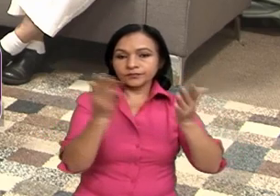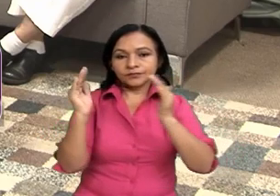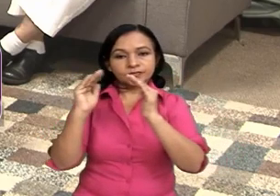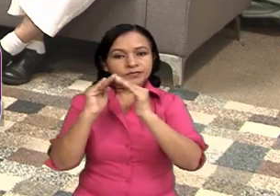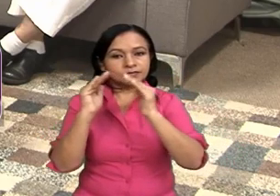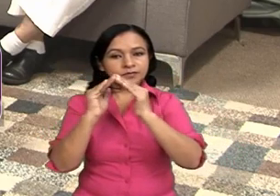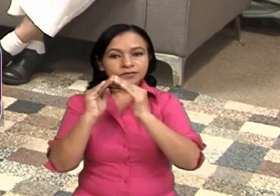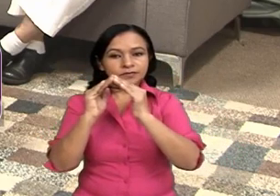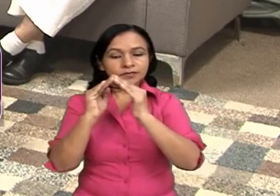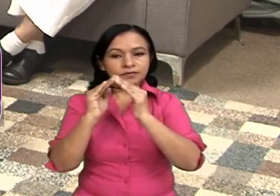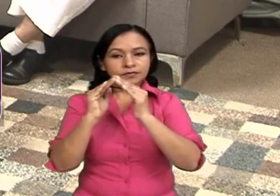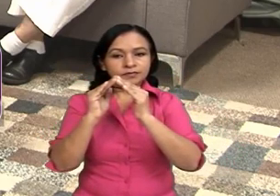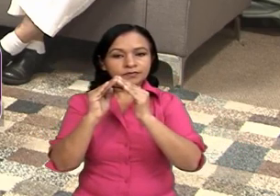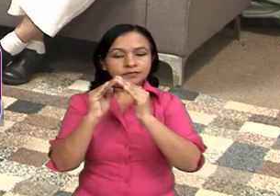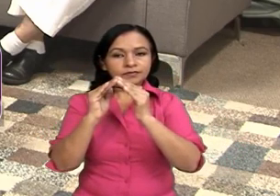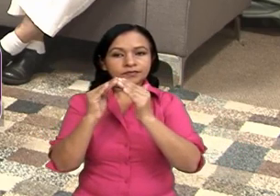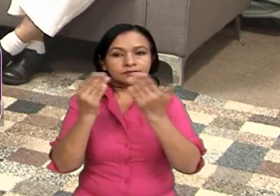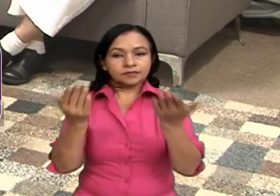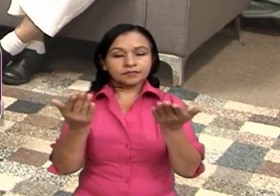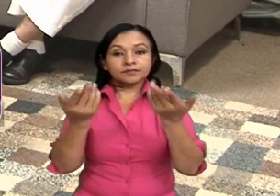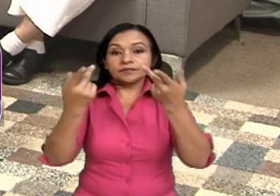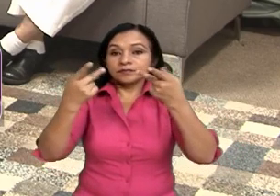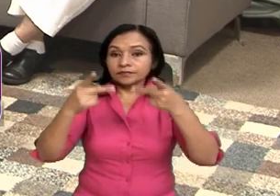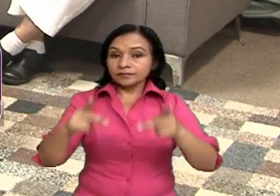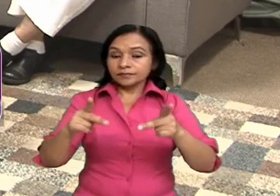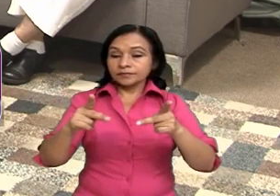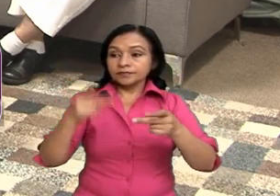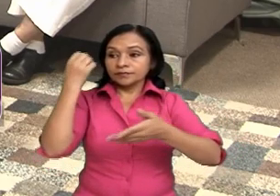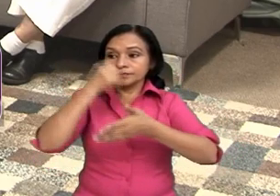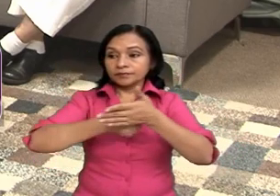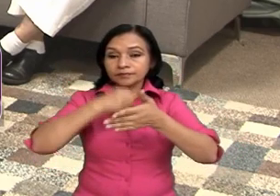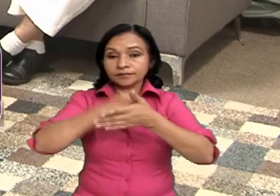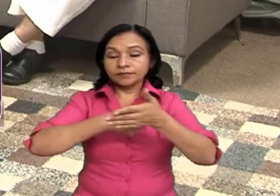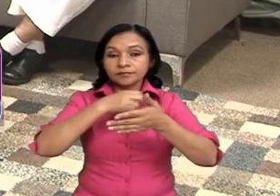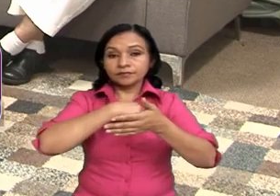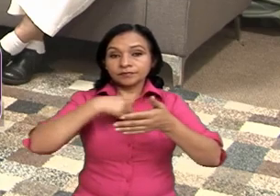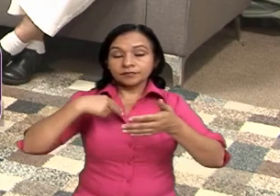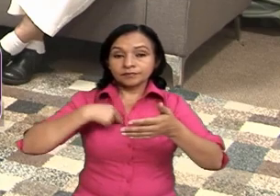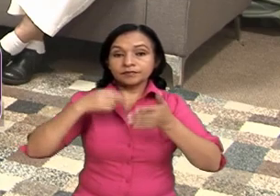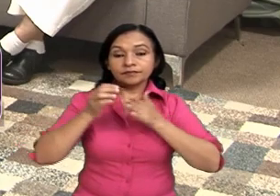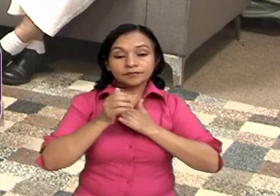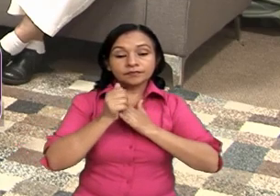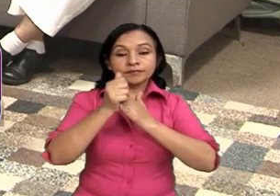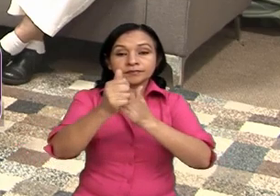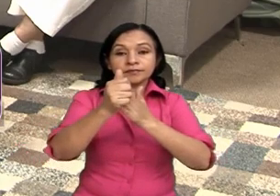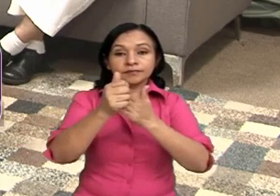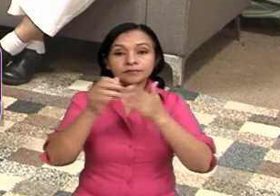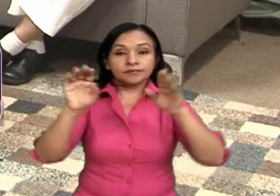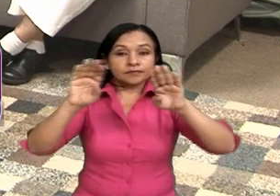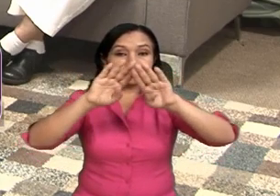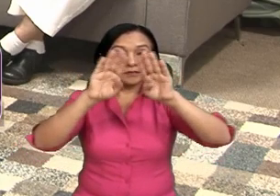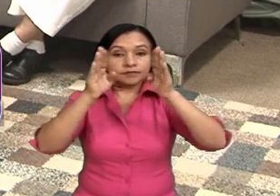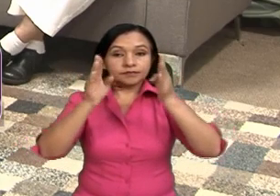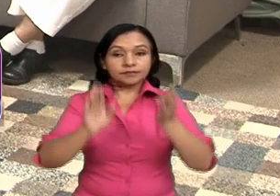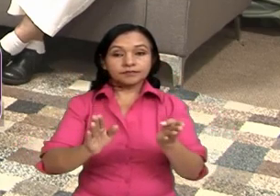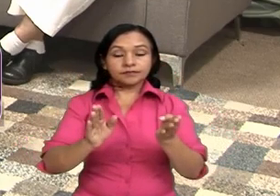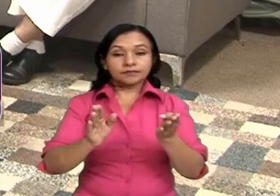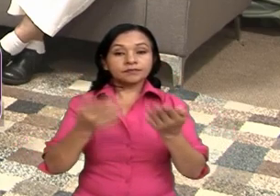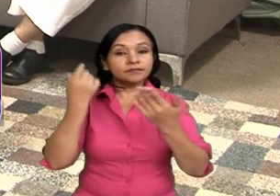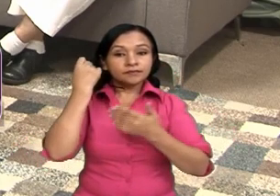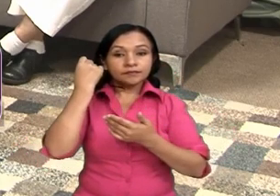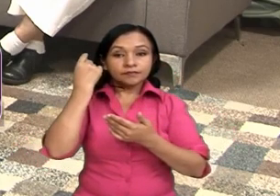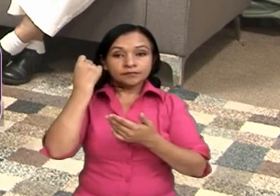y al hombre en el centro laboral. Sin embargo, las luchas sindicales han sido lideradas por mujeres. Y quisiera que